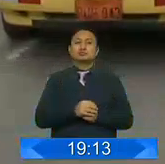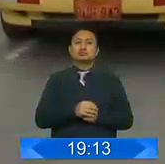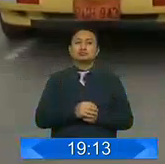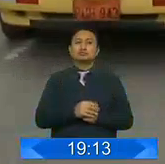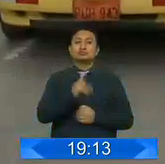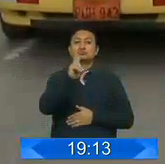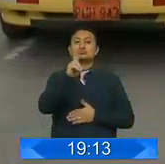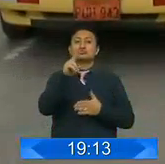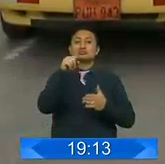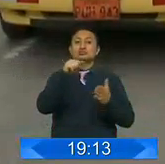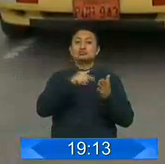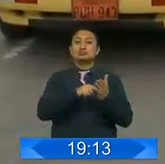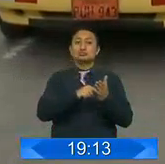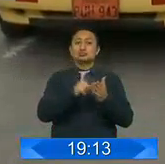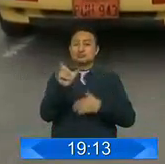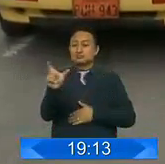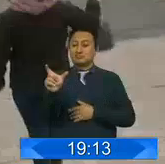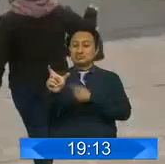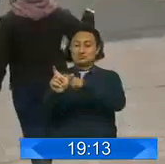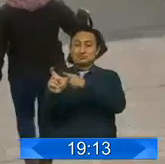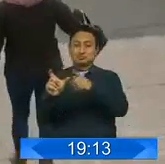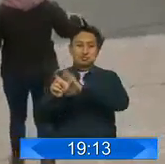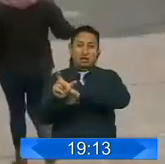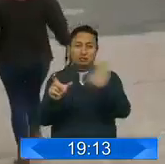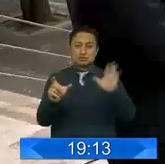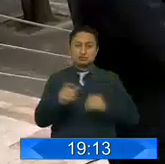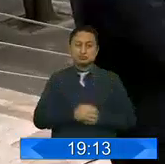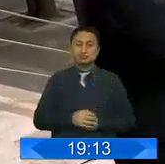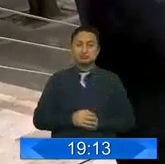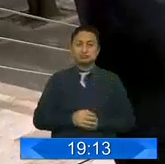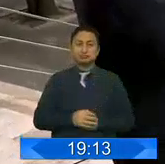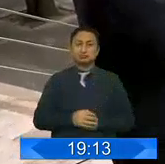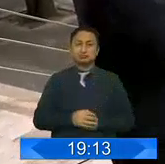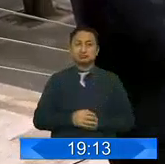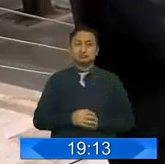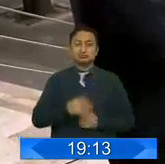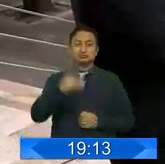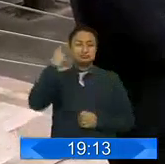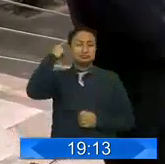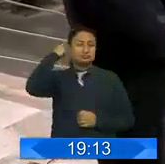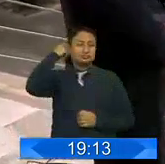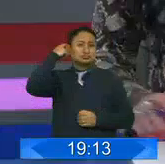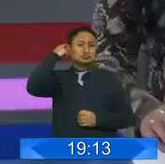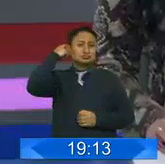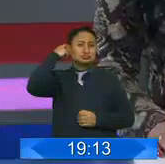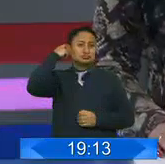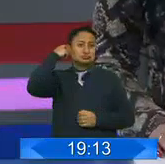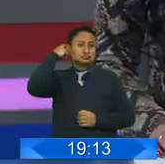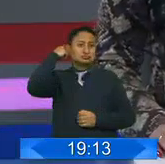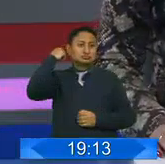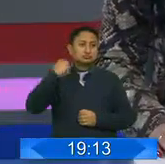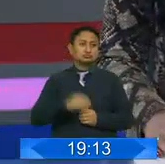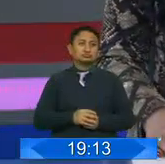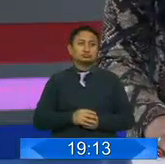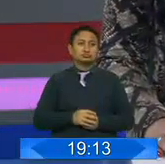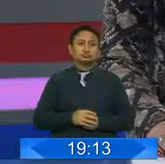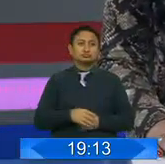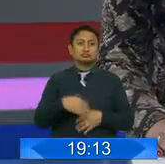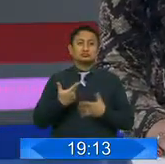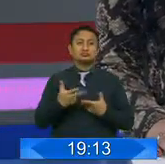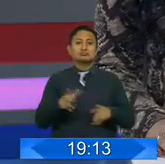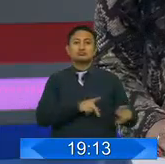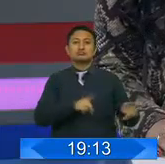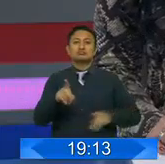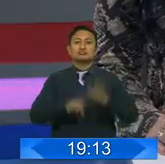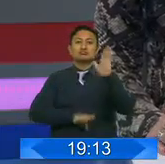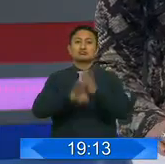será de $2 por el plástico físico de la señalada tarjeta, informó Javier Rosero. Para el plan Prosperidad